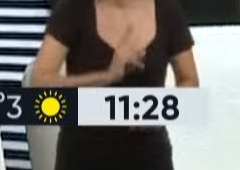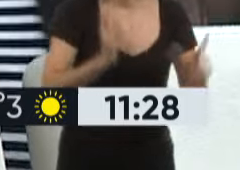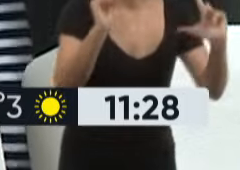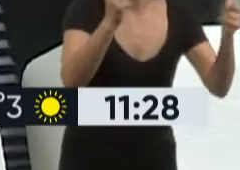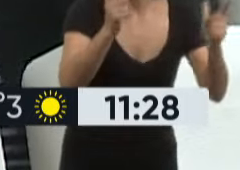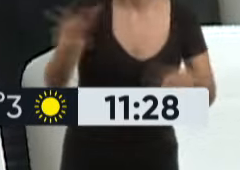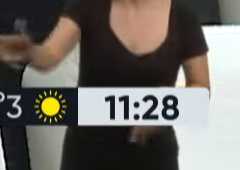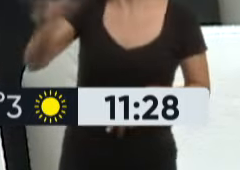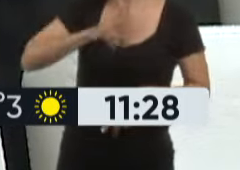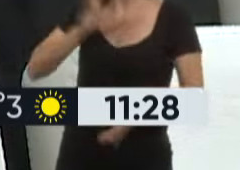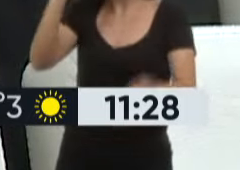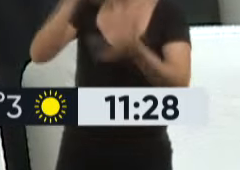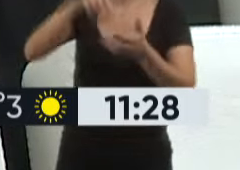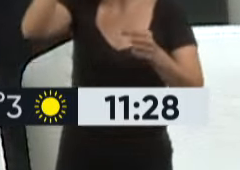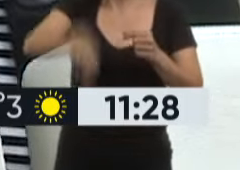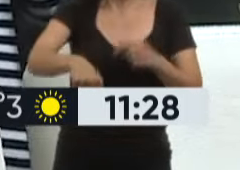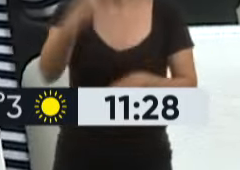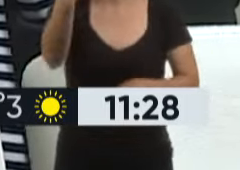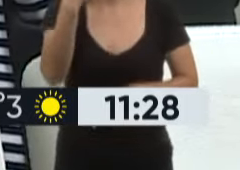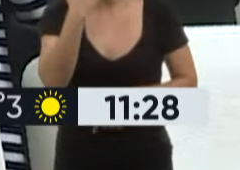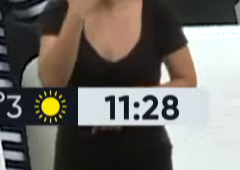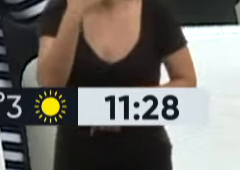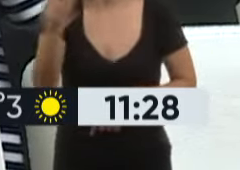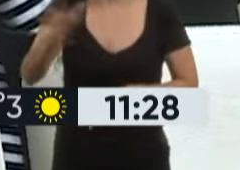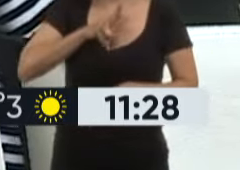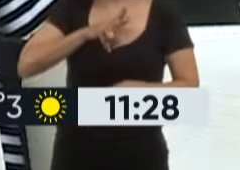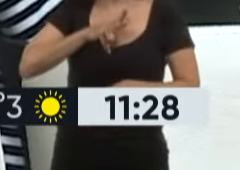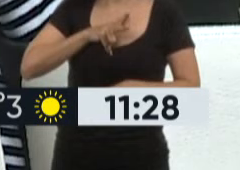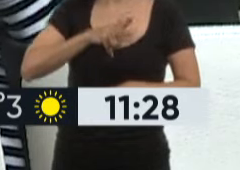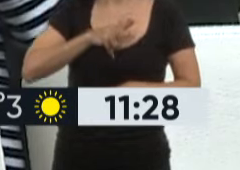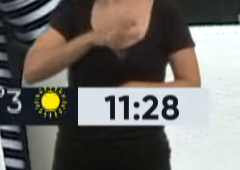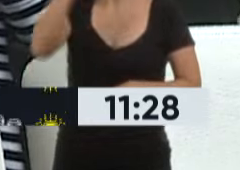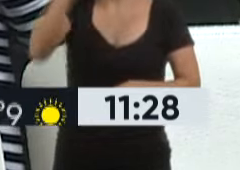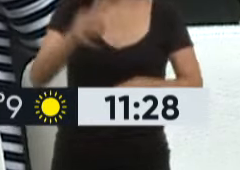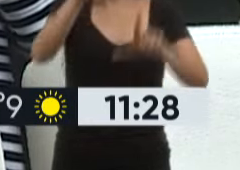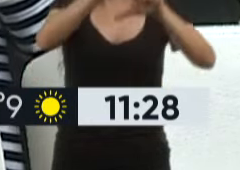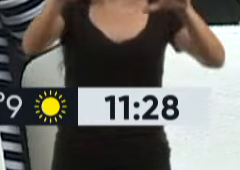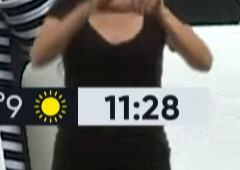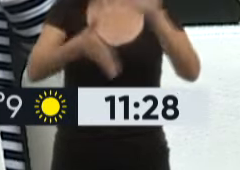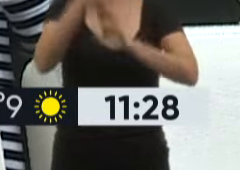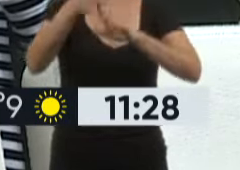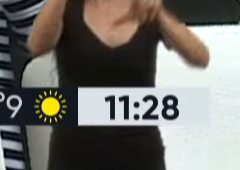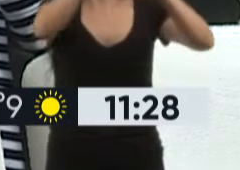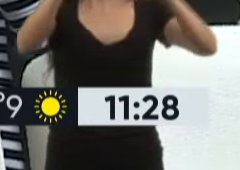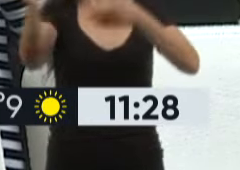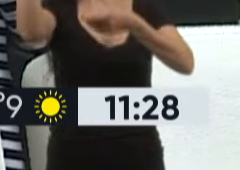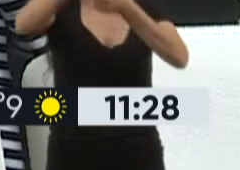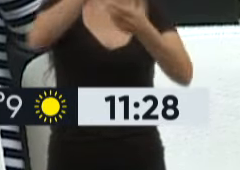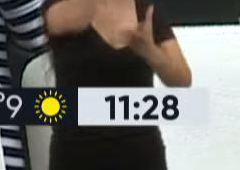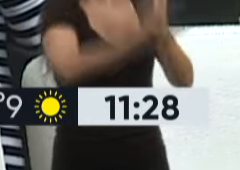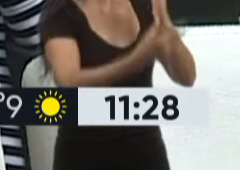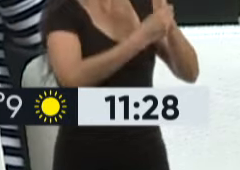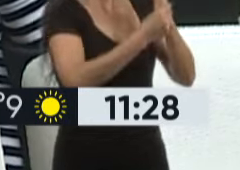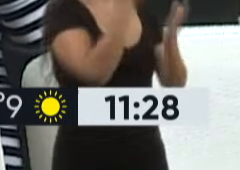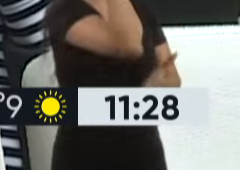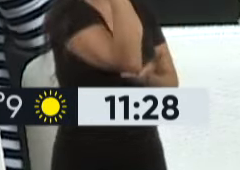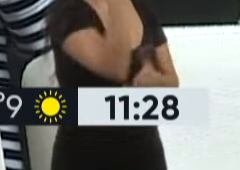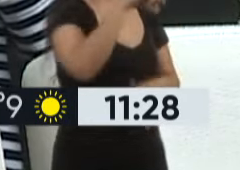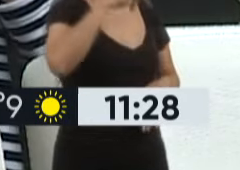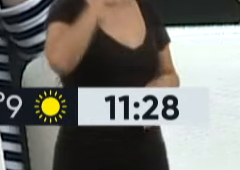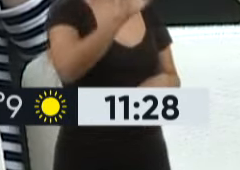anticipa que hoy a las 14 van a tener un zoom con el ministro Luis caputo para